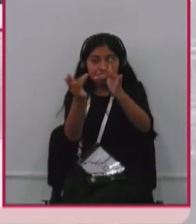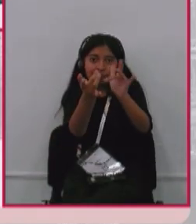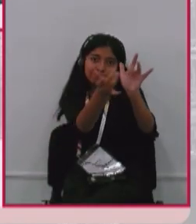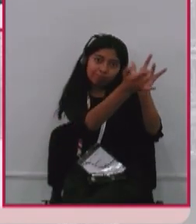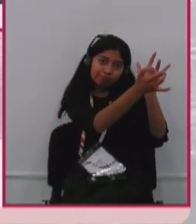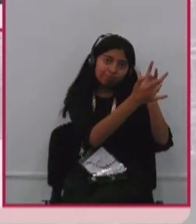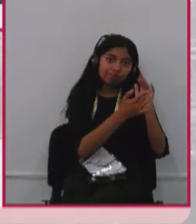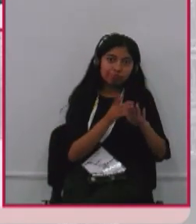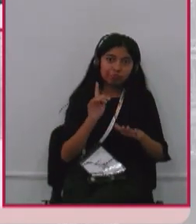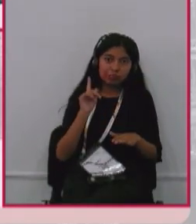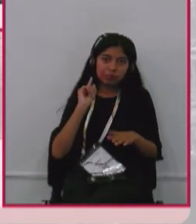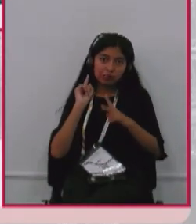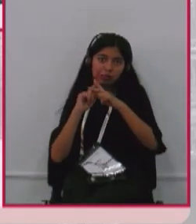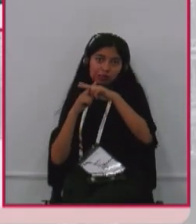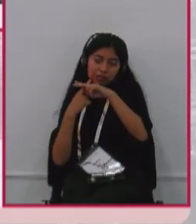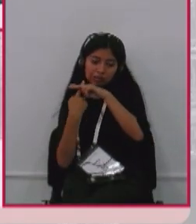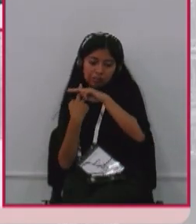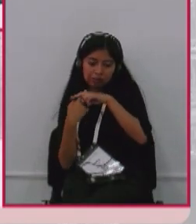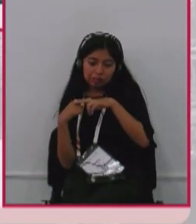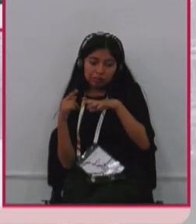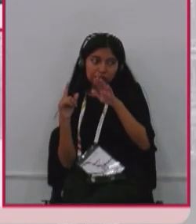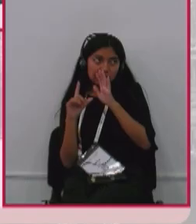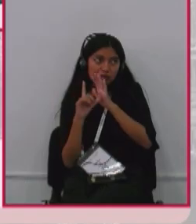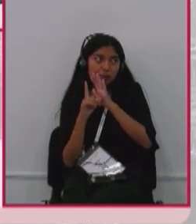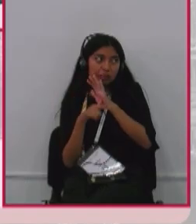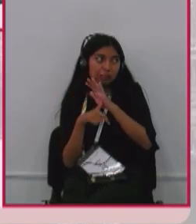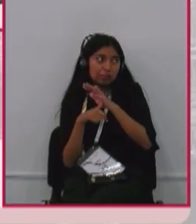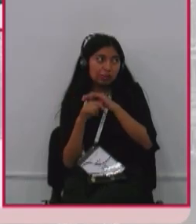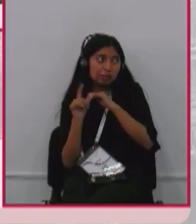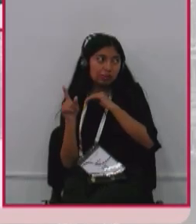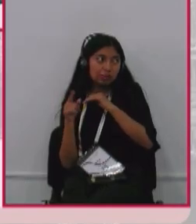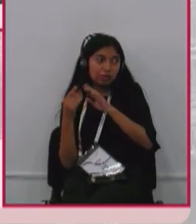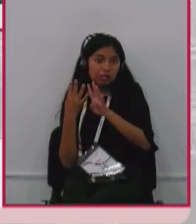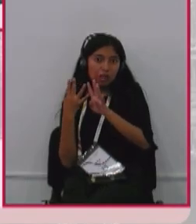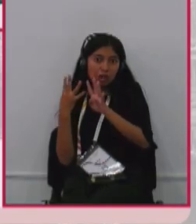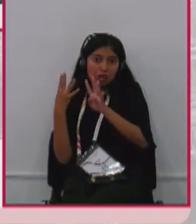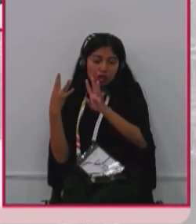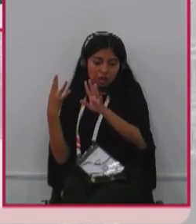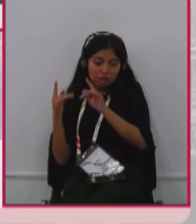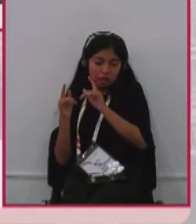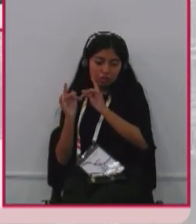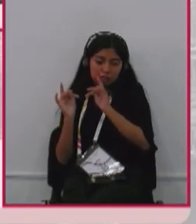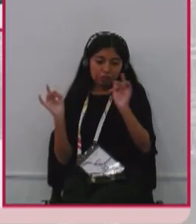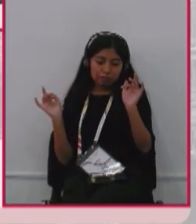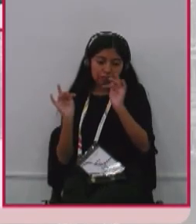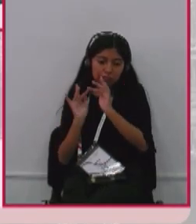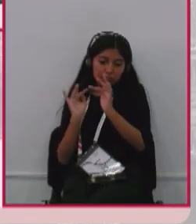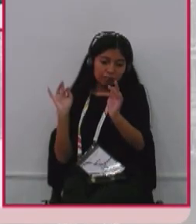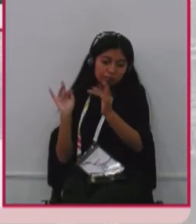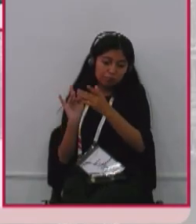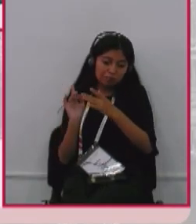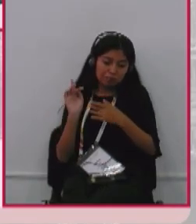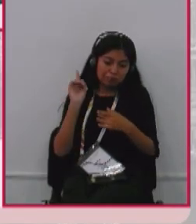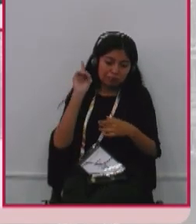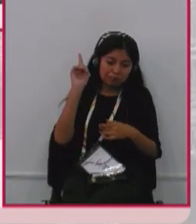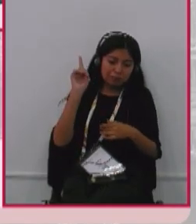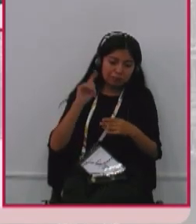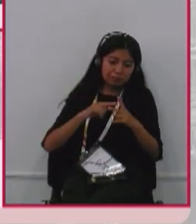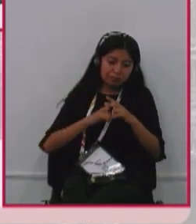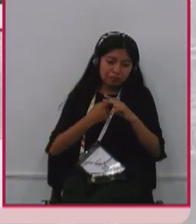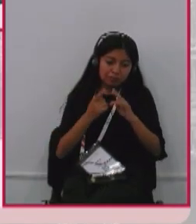al principio, sacando concentrado final, una a la cola del circuito ya que tenían y una al principio del circuito de